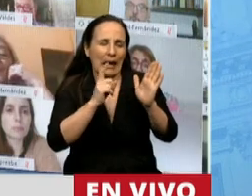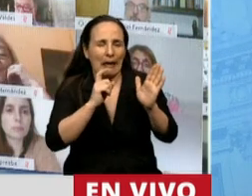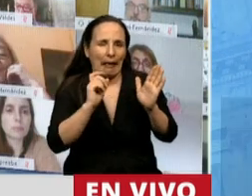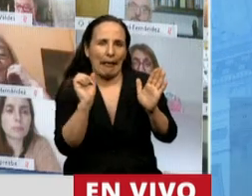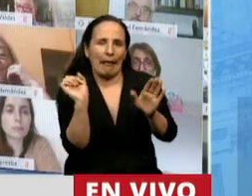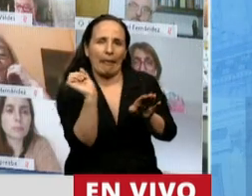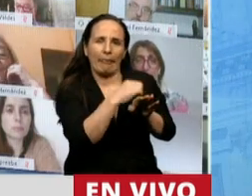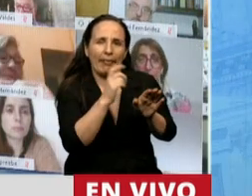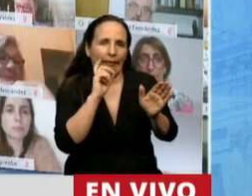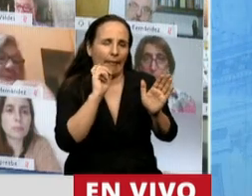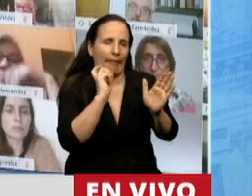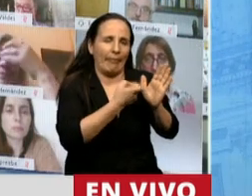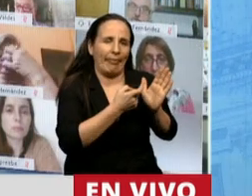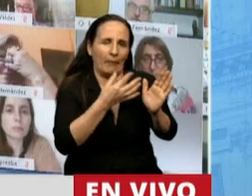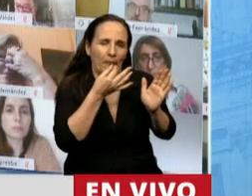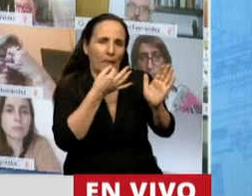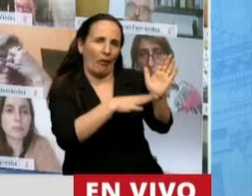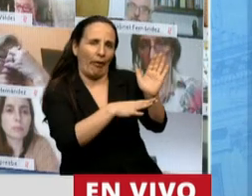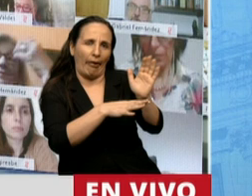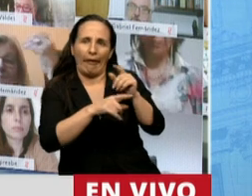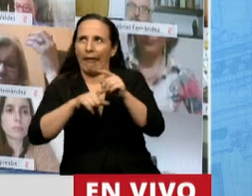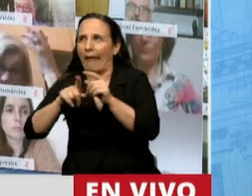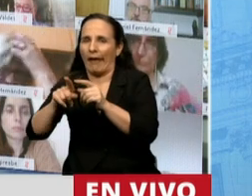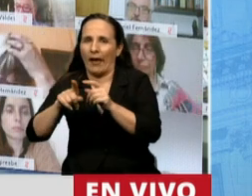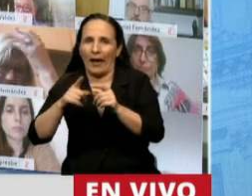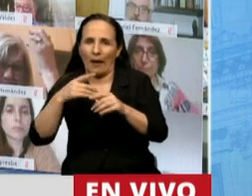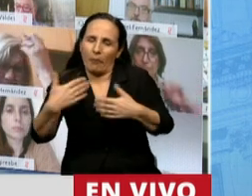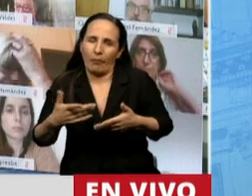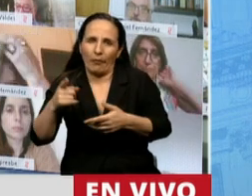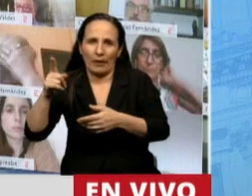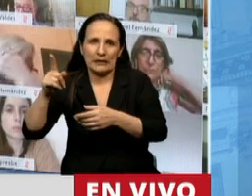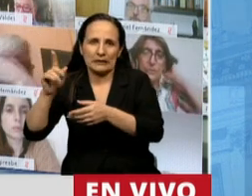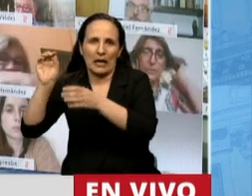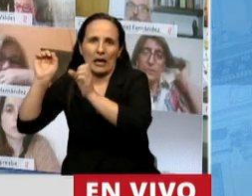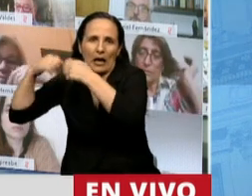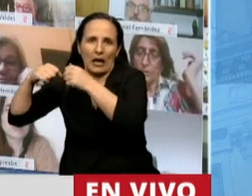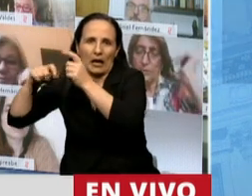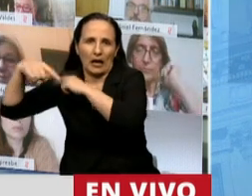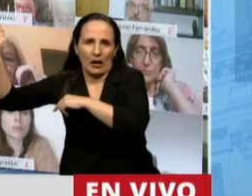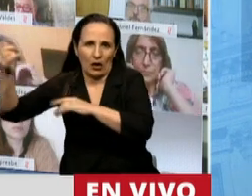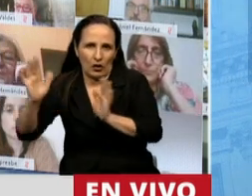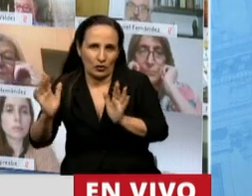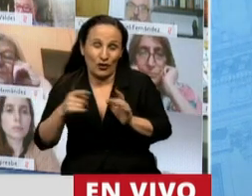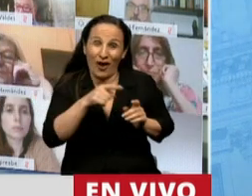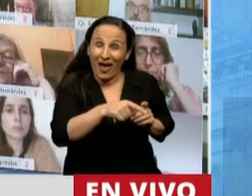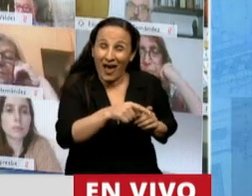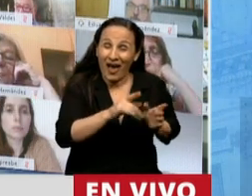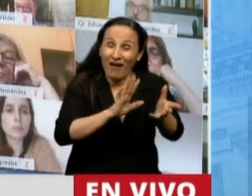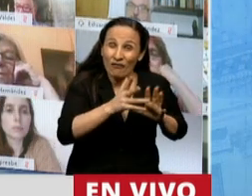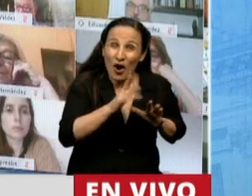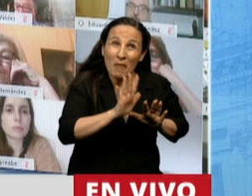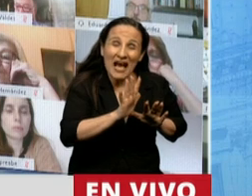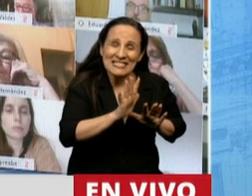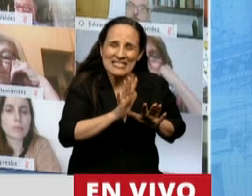para evitar la evasión para evitar la triangulación para evitar toda esa maniobra que tanto daño le hacen a las